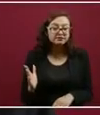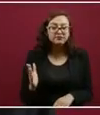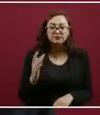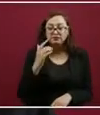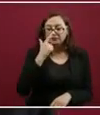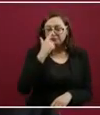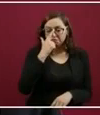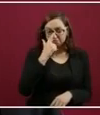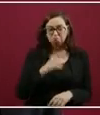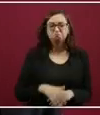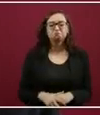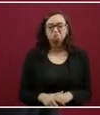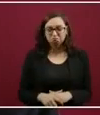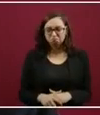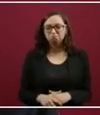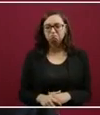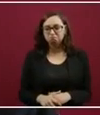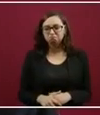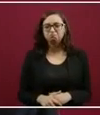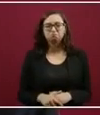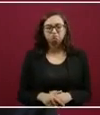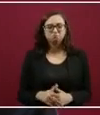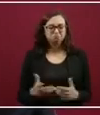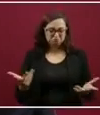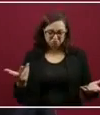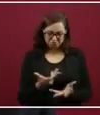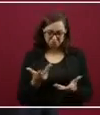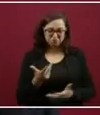vamos a hacer licitaciones